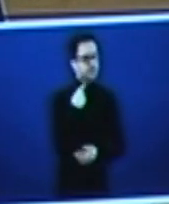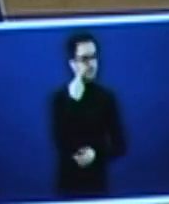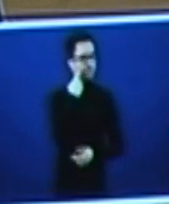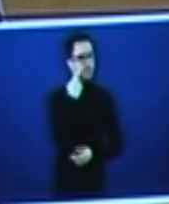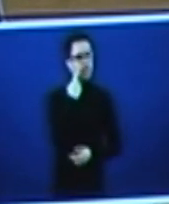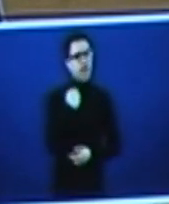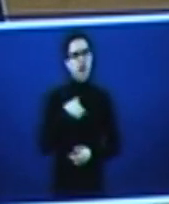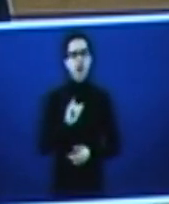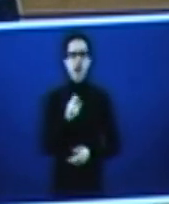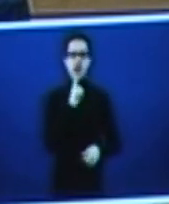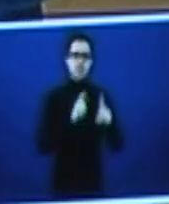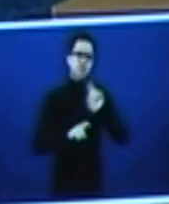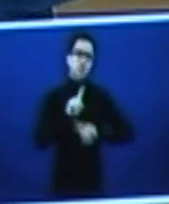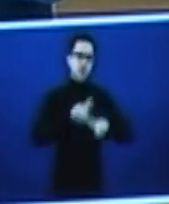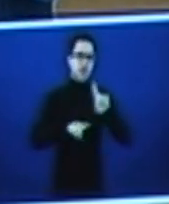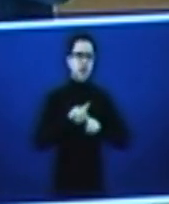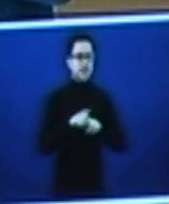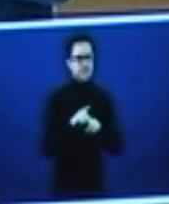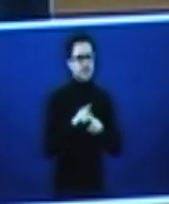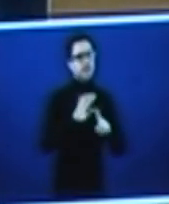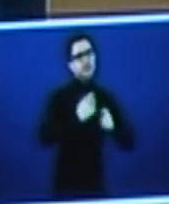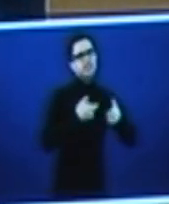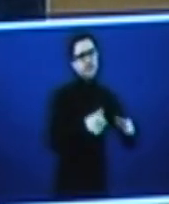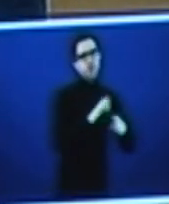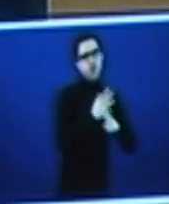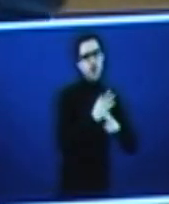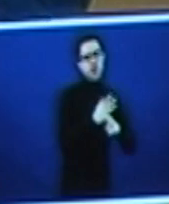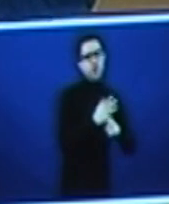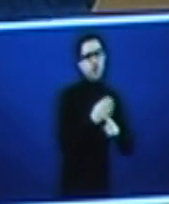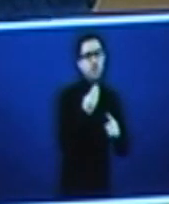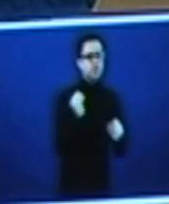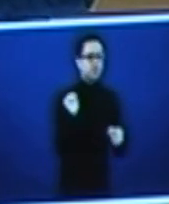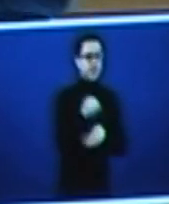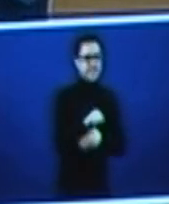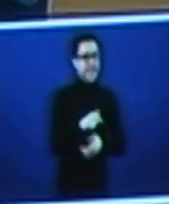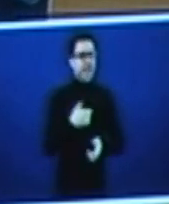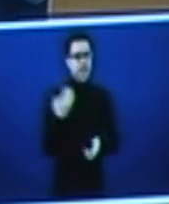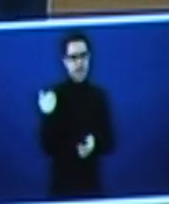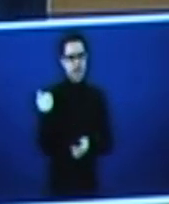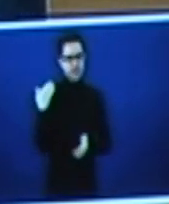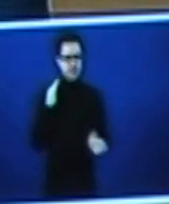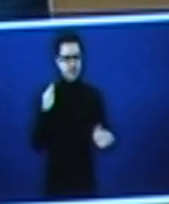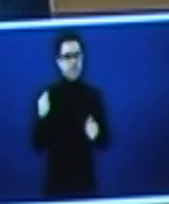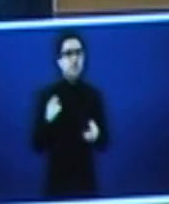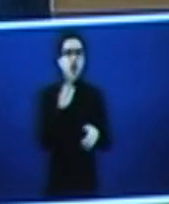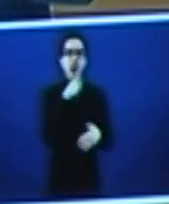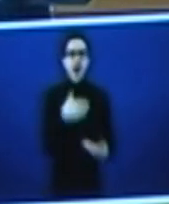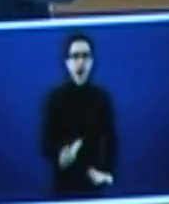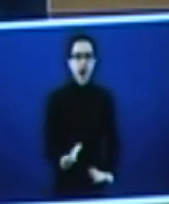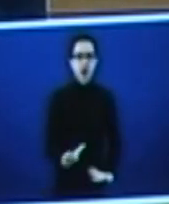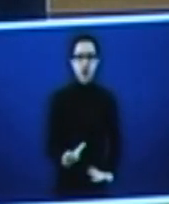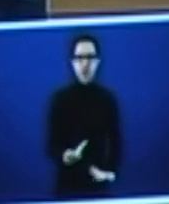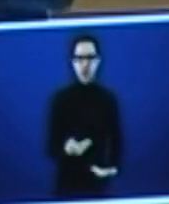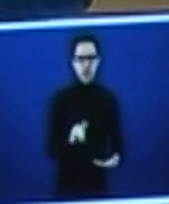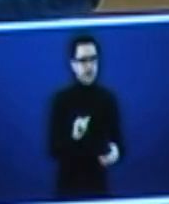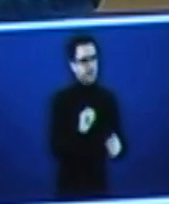máis dificultades no eólico que antes, sin dúbida. Pero tampouco vostede pode negar que o eólico galego xa estaba fora das primas